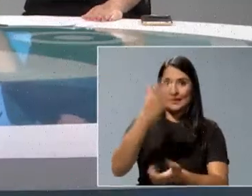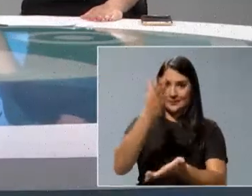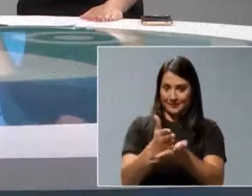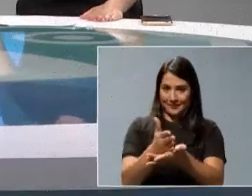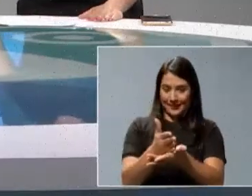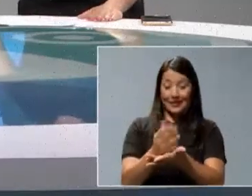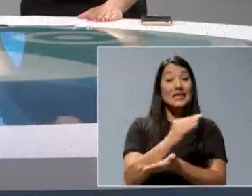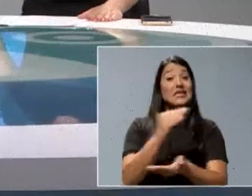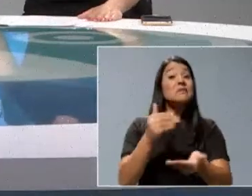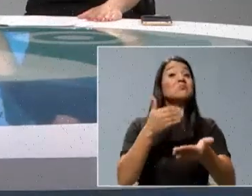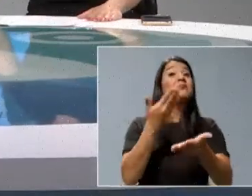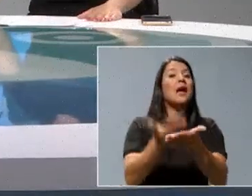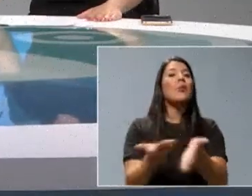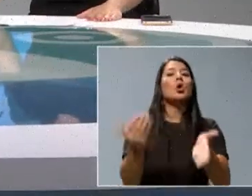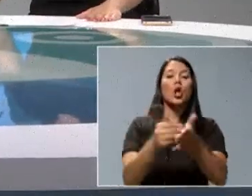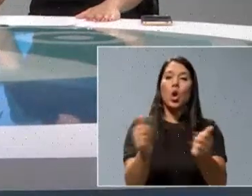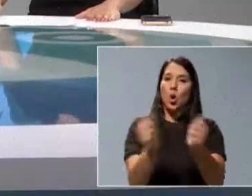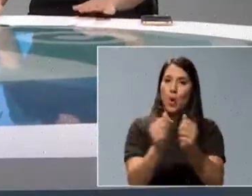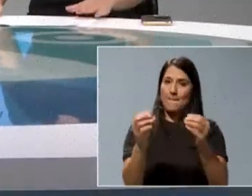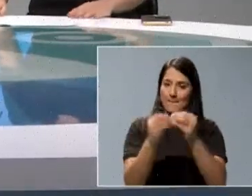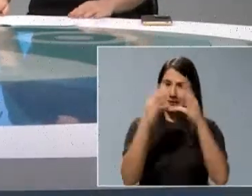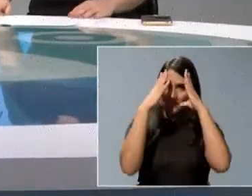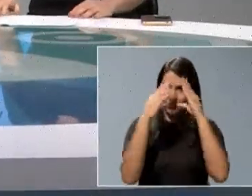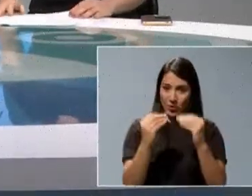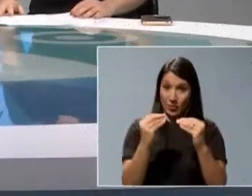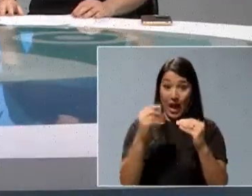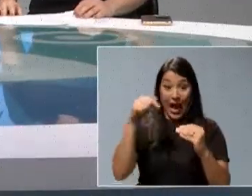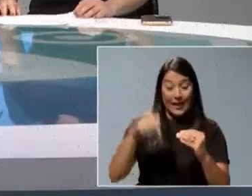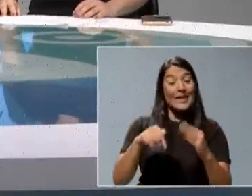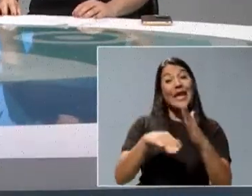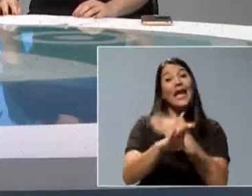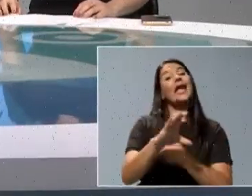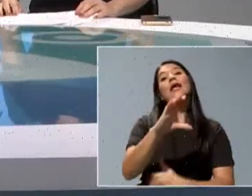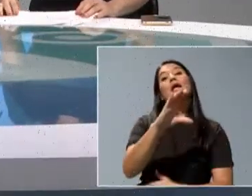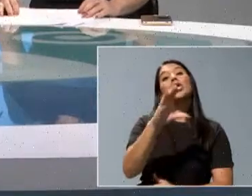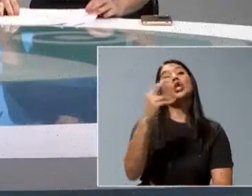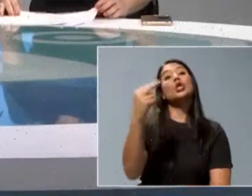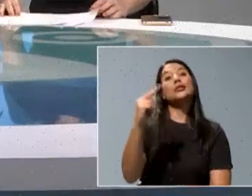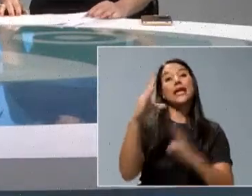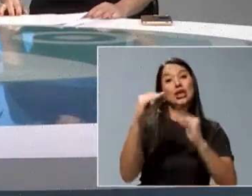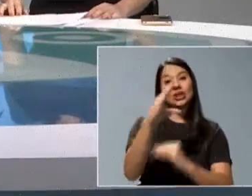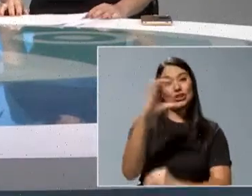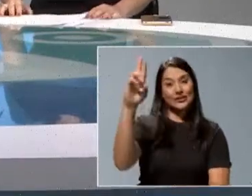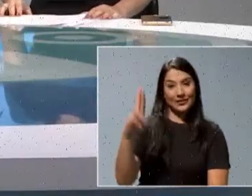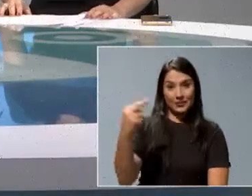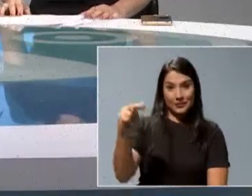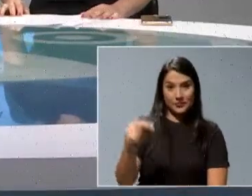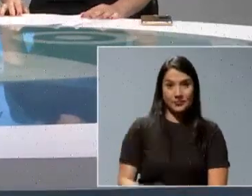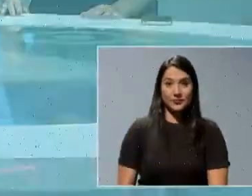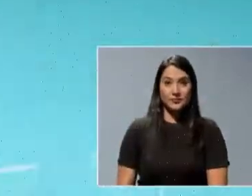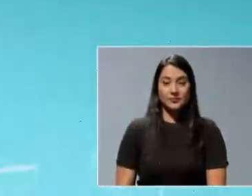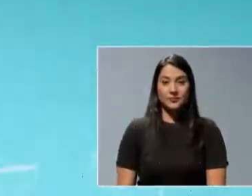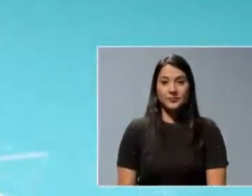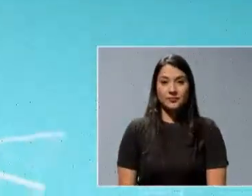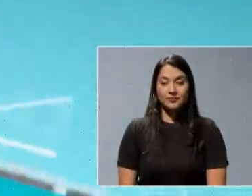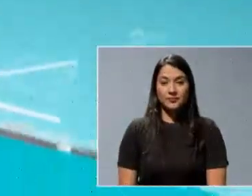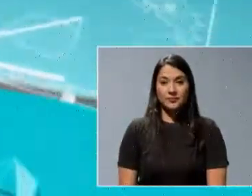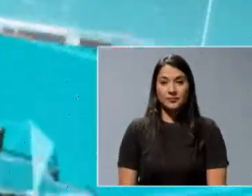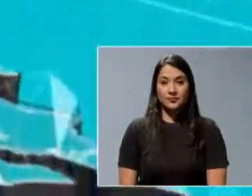comercial y regresamos con más información en esta edición estelar de Costa Rica Noticias.